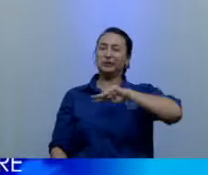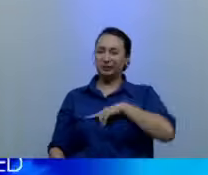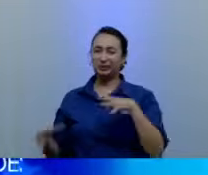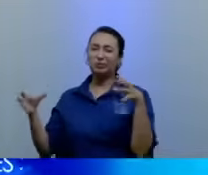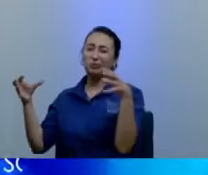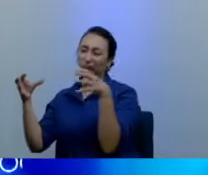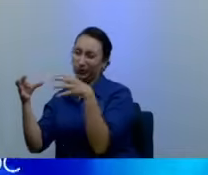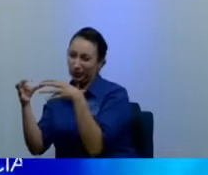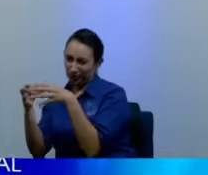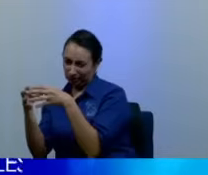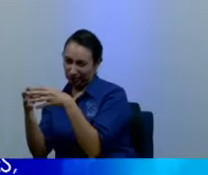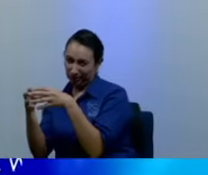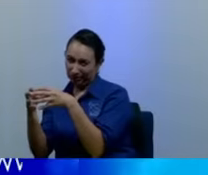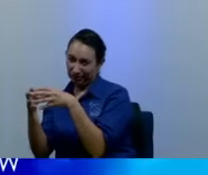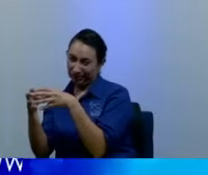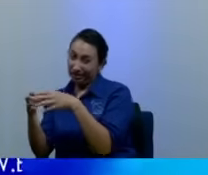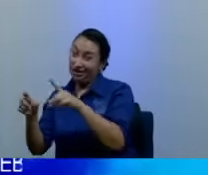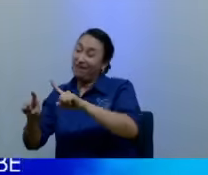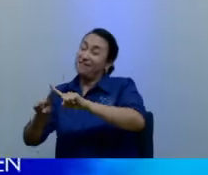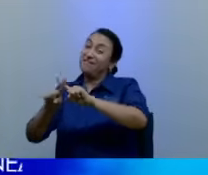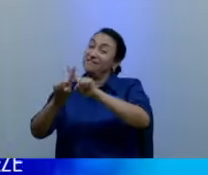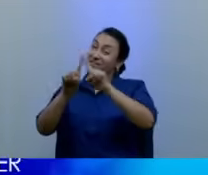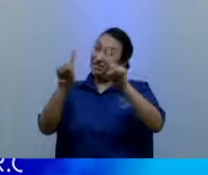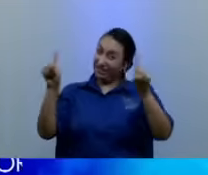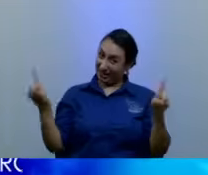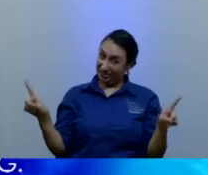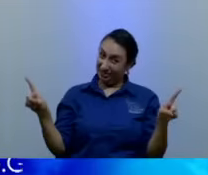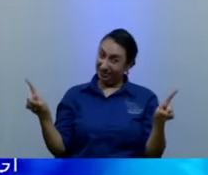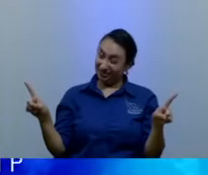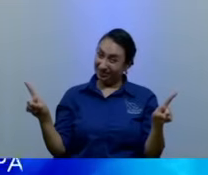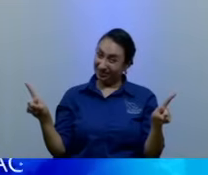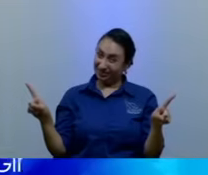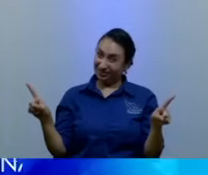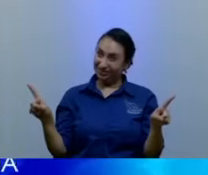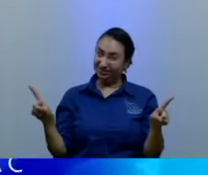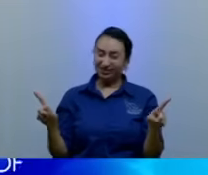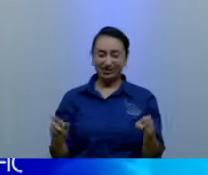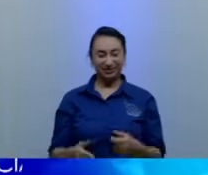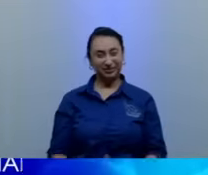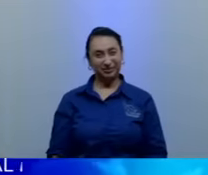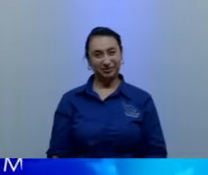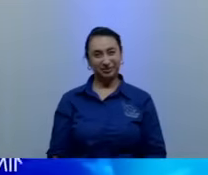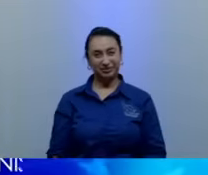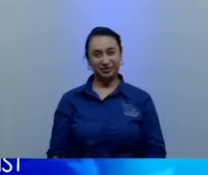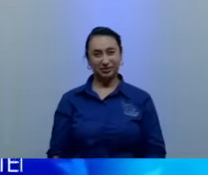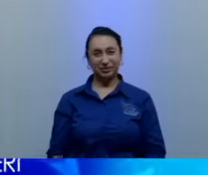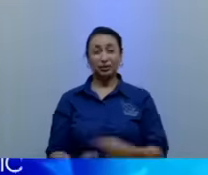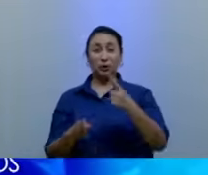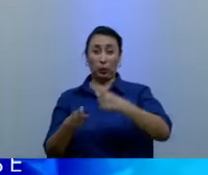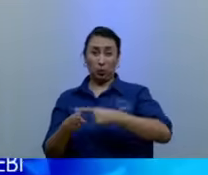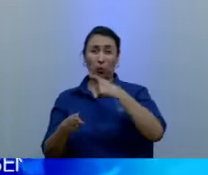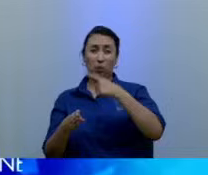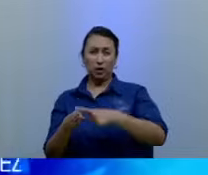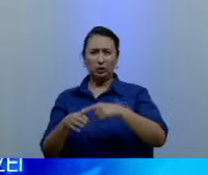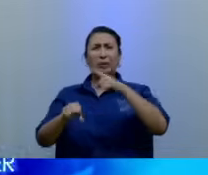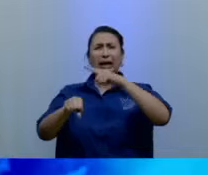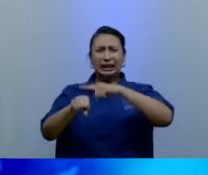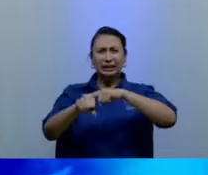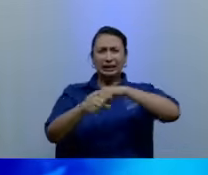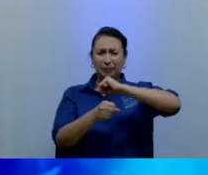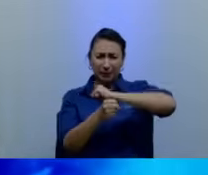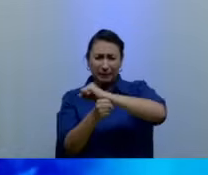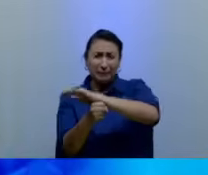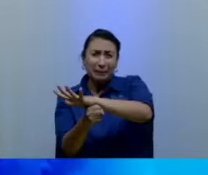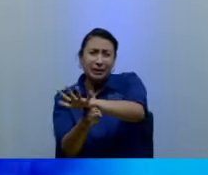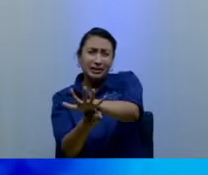Pero mire, hermano, para la, ¿cómo se llama? pandemia. Dejamos de venir